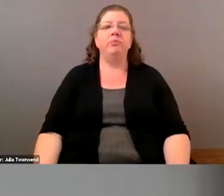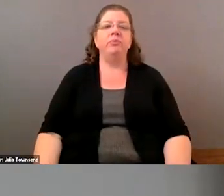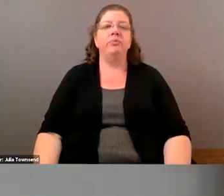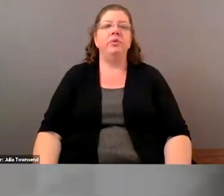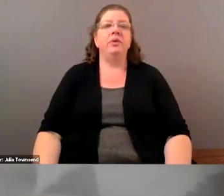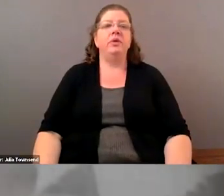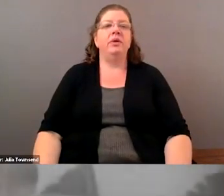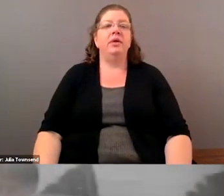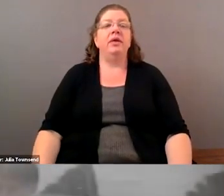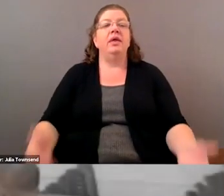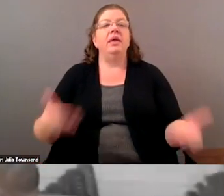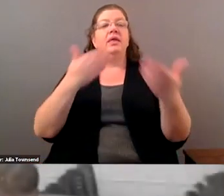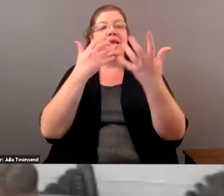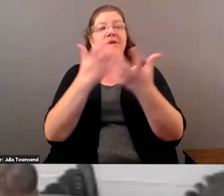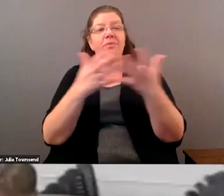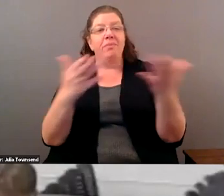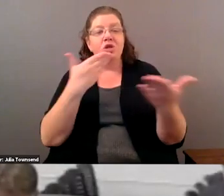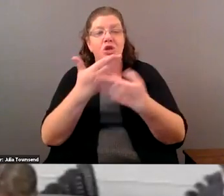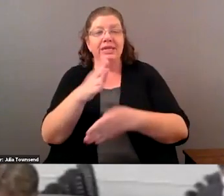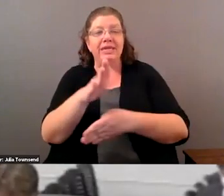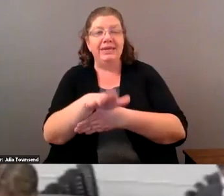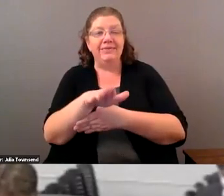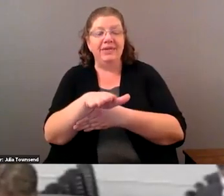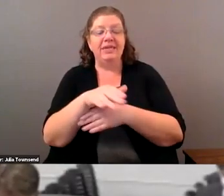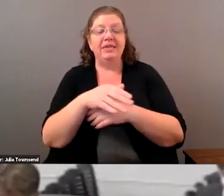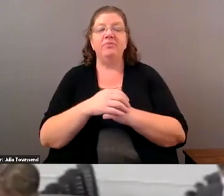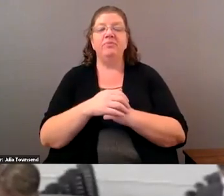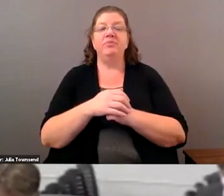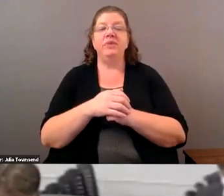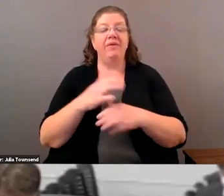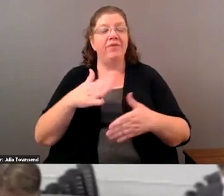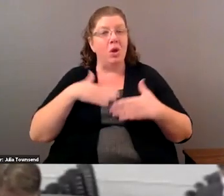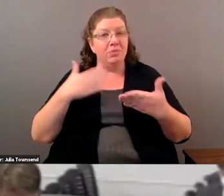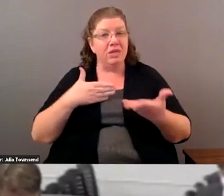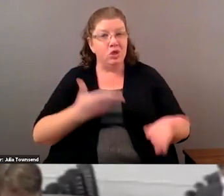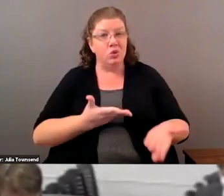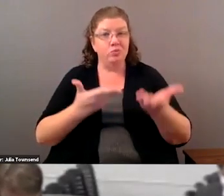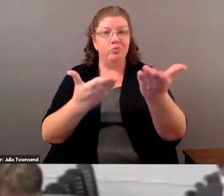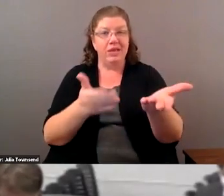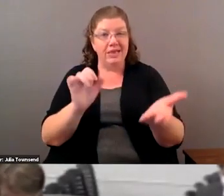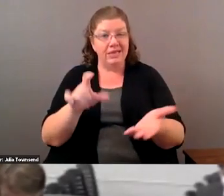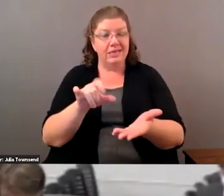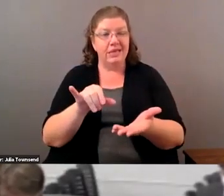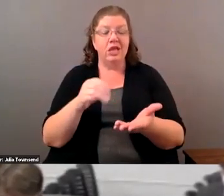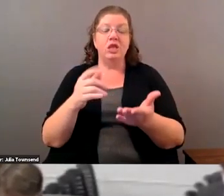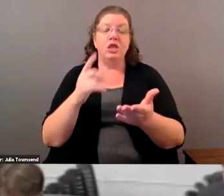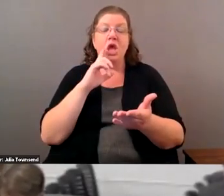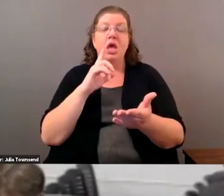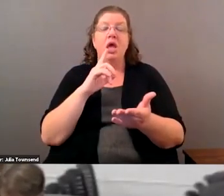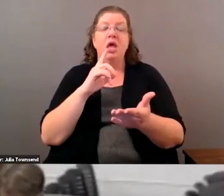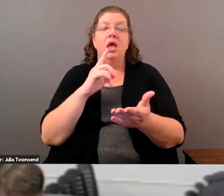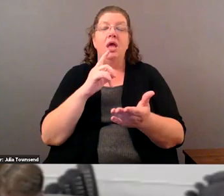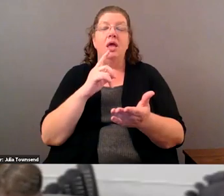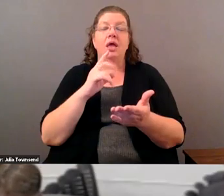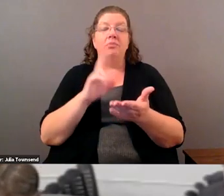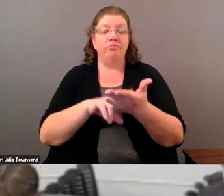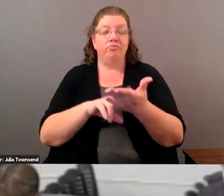wágner y ahora pasamos con el doctor vecchio muchas gracias poner noches miembros el consejo